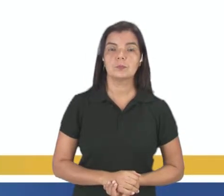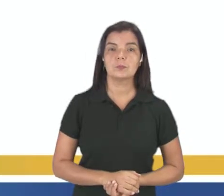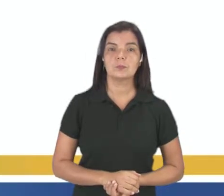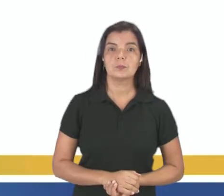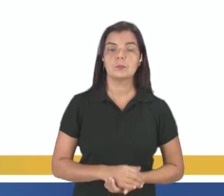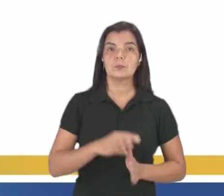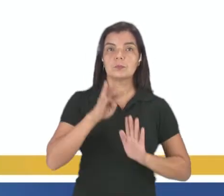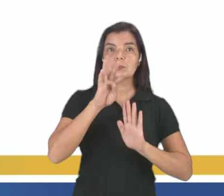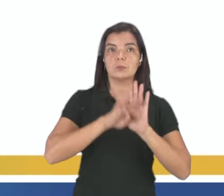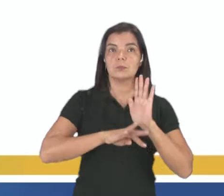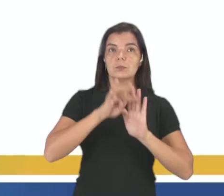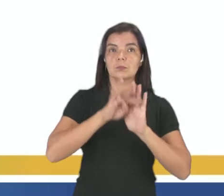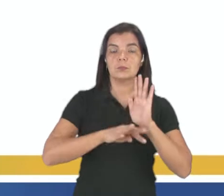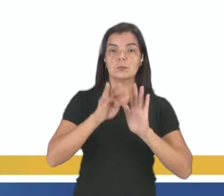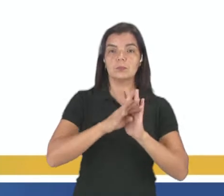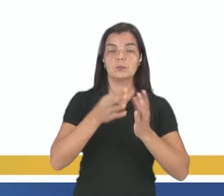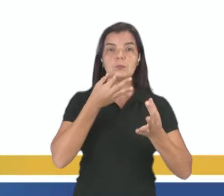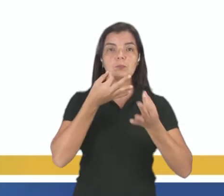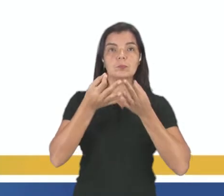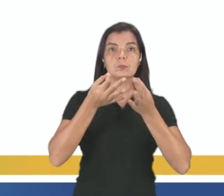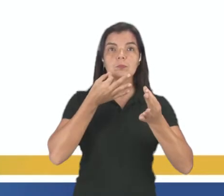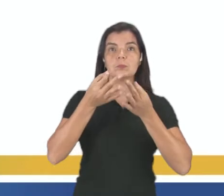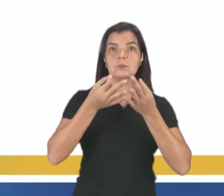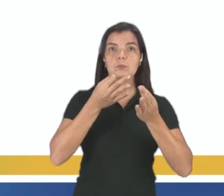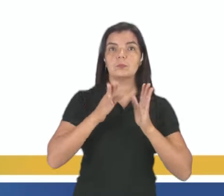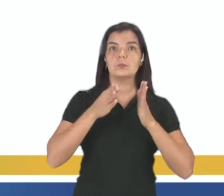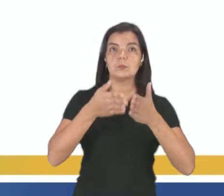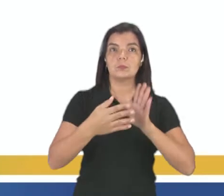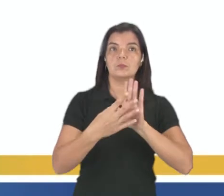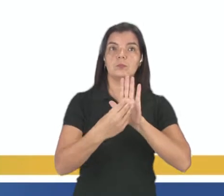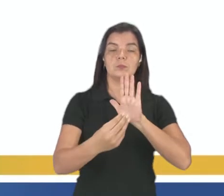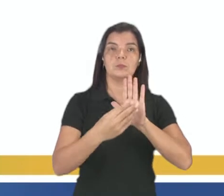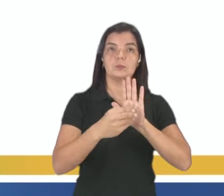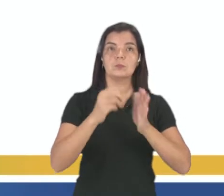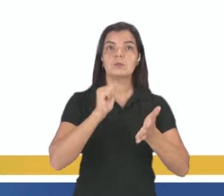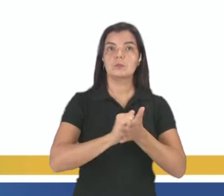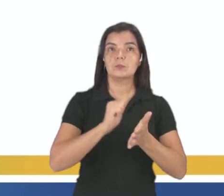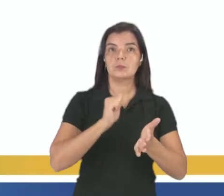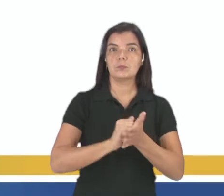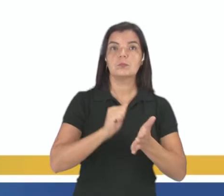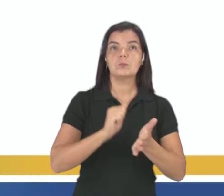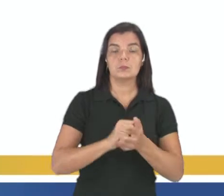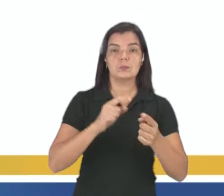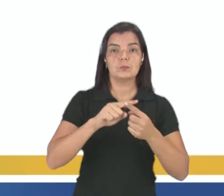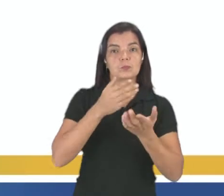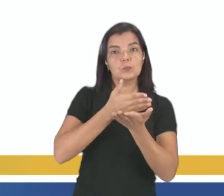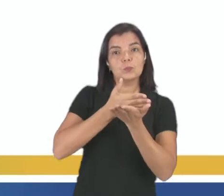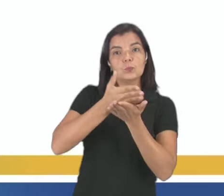El texto argumentativo sigue el patrón de los modelos de escritura, es decir,